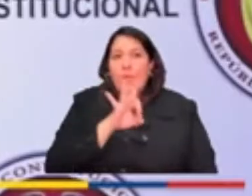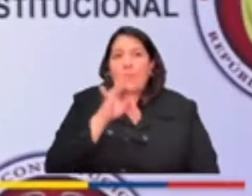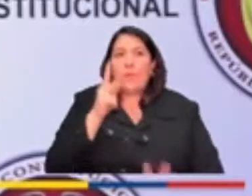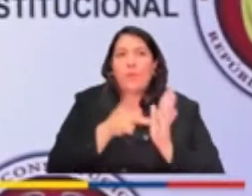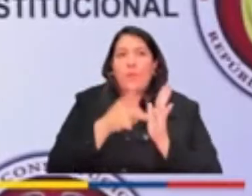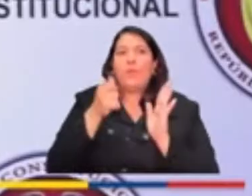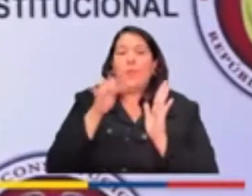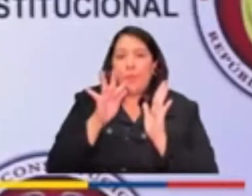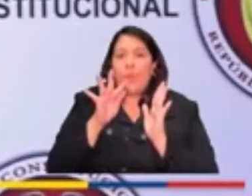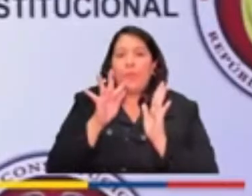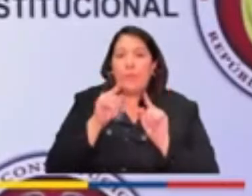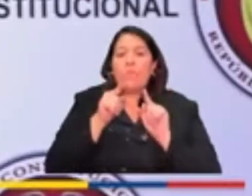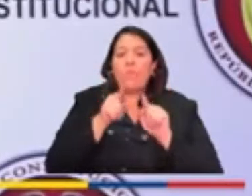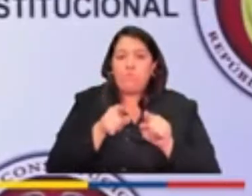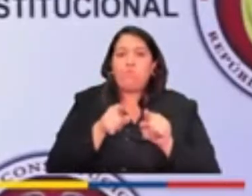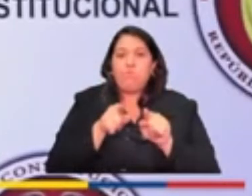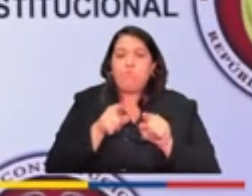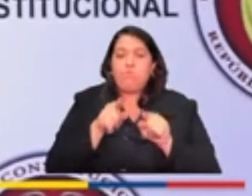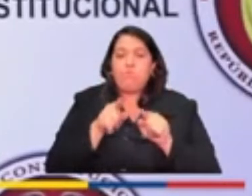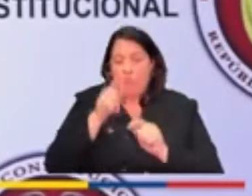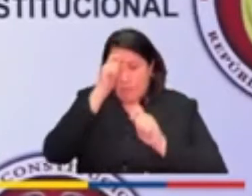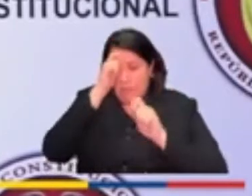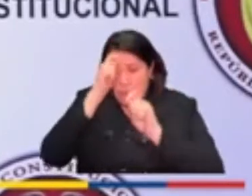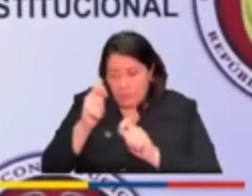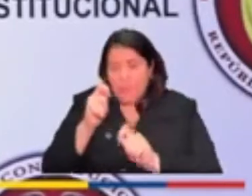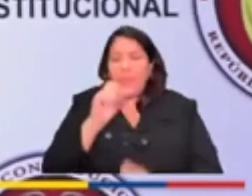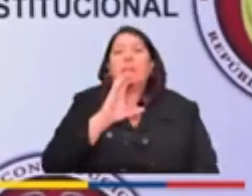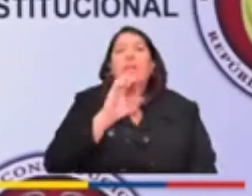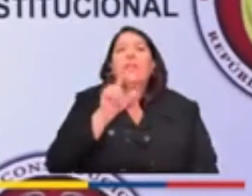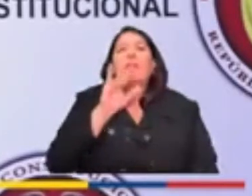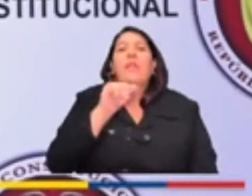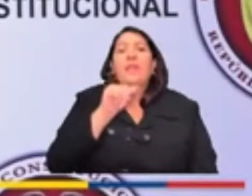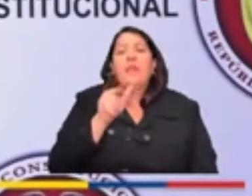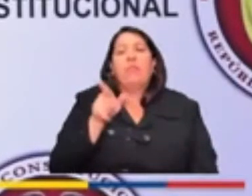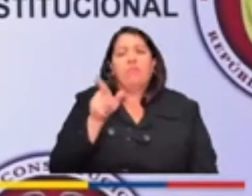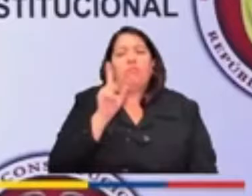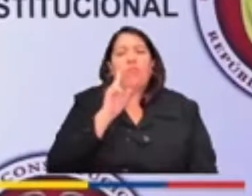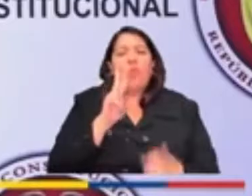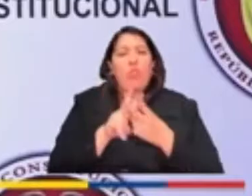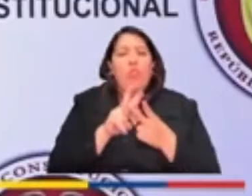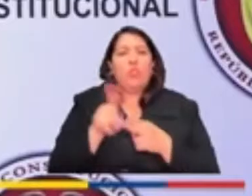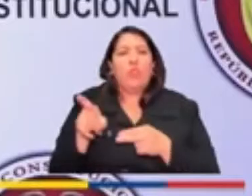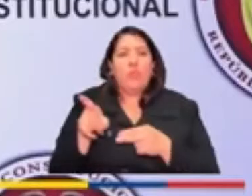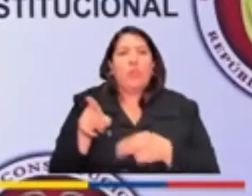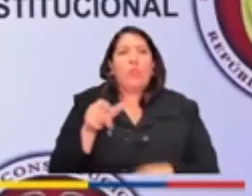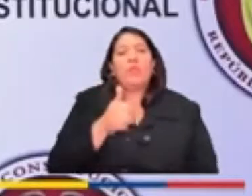que me alegra que esté aquí la doctora Cristina Pardo, que lo conoce,